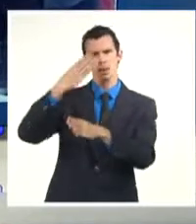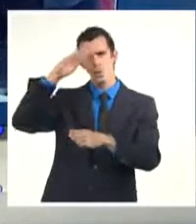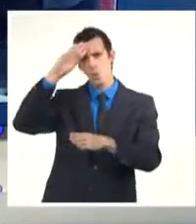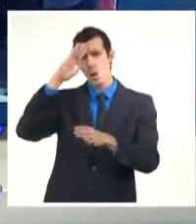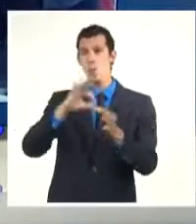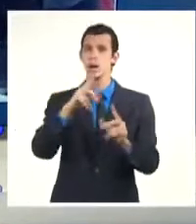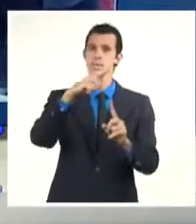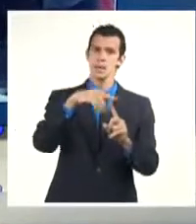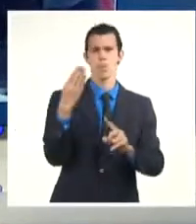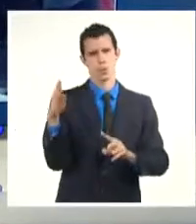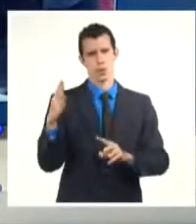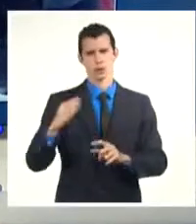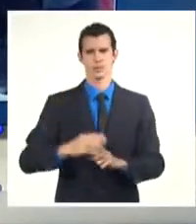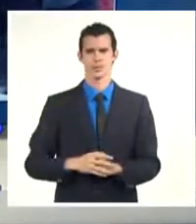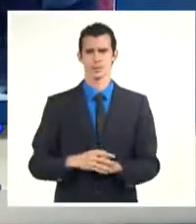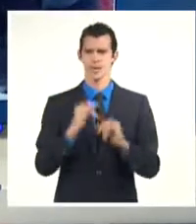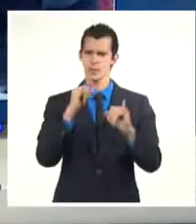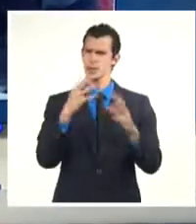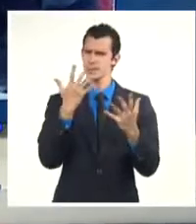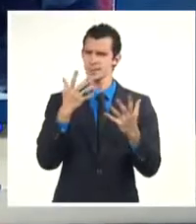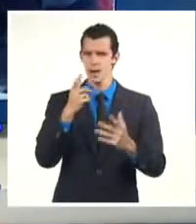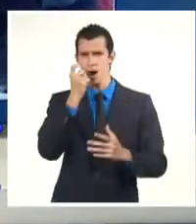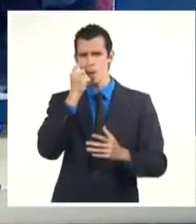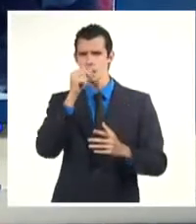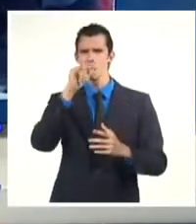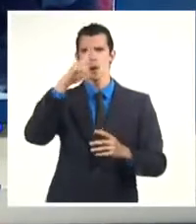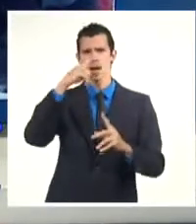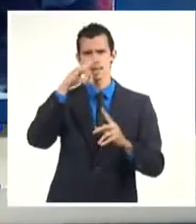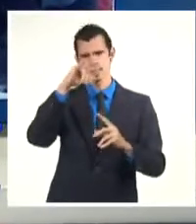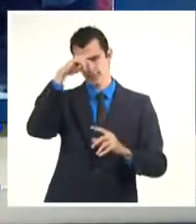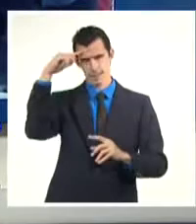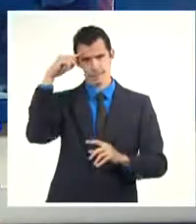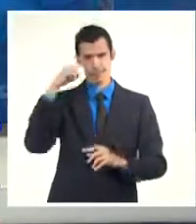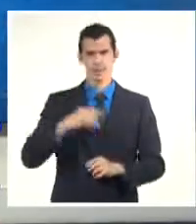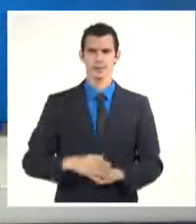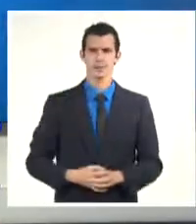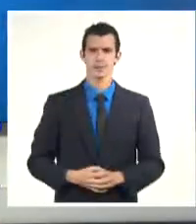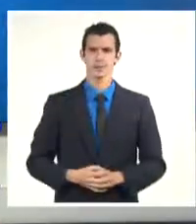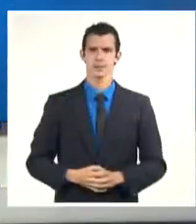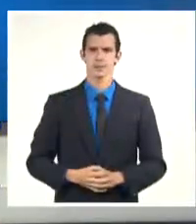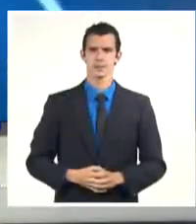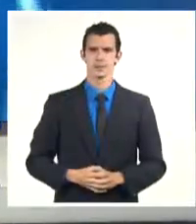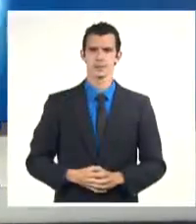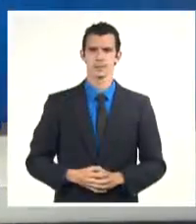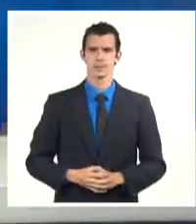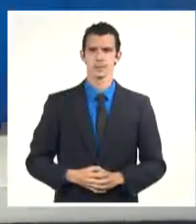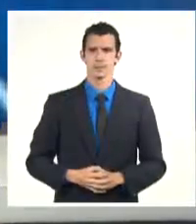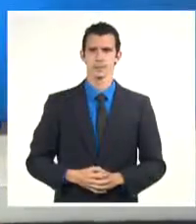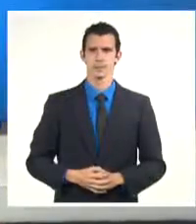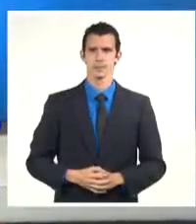bronce, reporta el periodista Duanis Hernández desde Cuba Visión Internacional. Deportes, Hernández Luján.